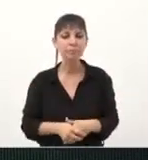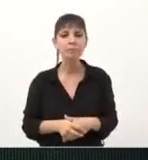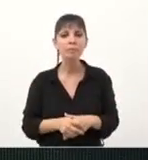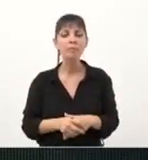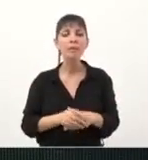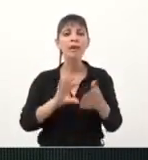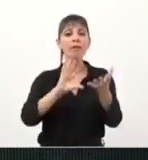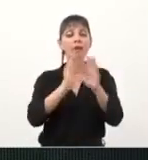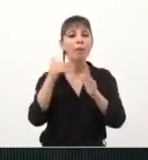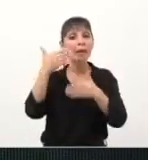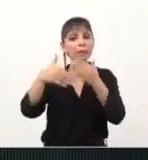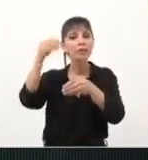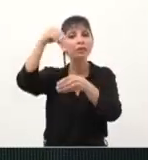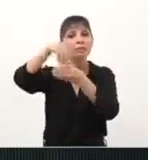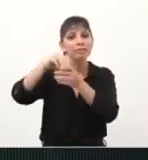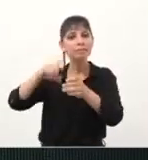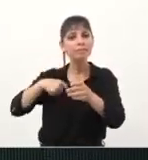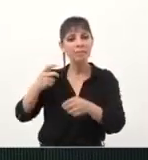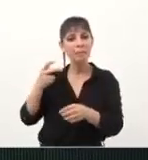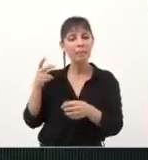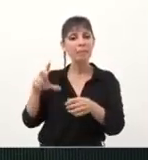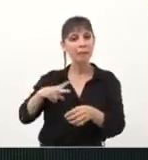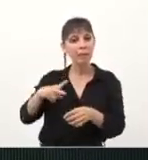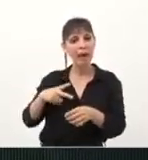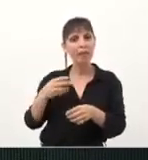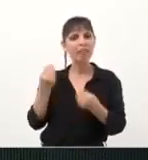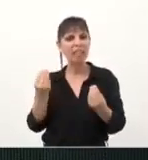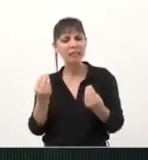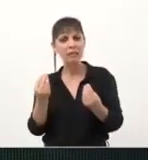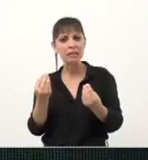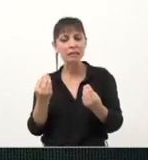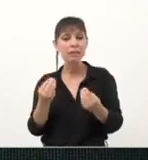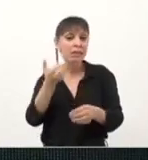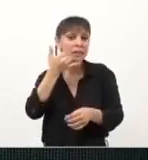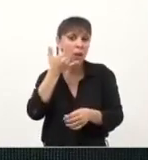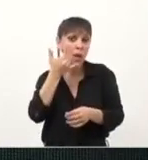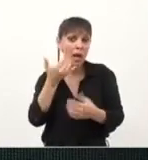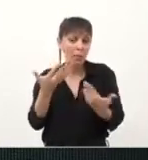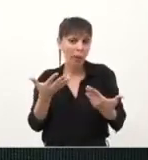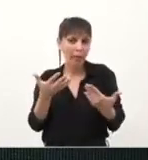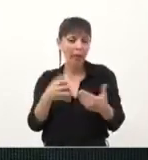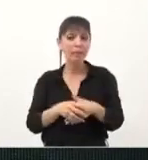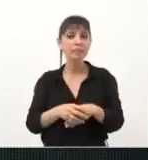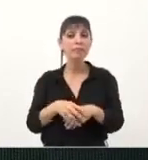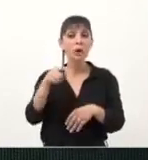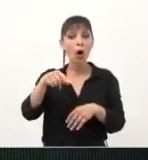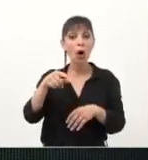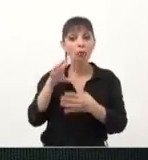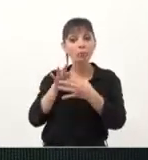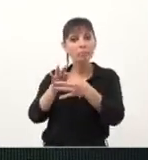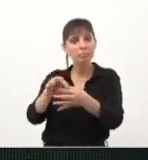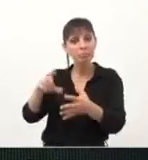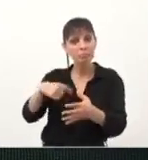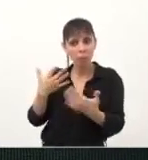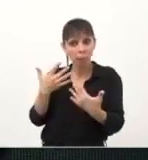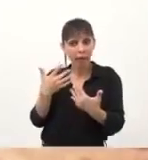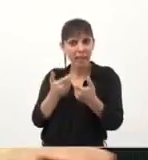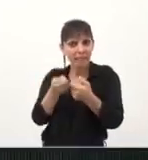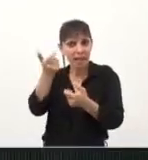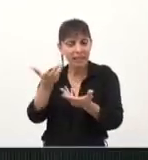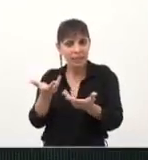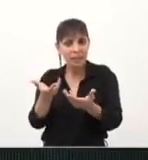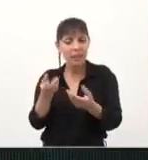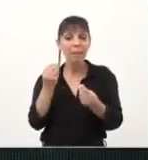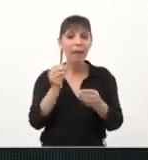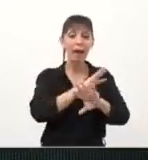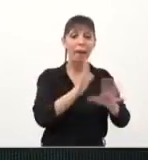el sector privado, telemedicina. ¿Qué es la telemedicina? Usar el celular. Ya aparece hoy en la prepaga y no es tan difícil. Para desagotar las guardias